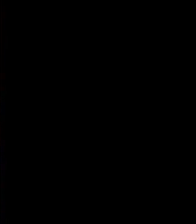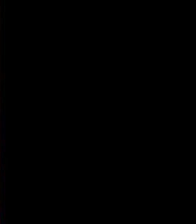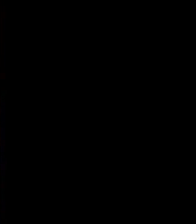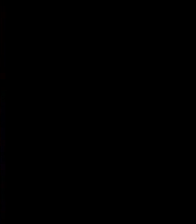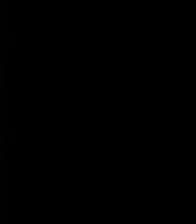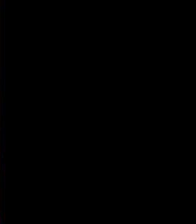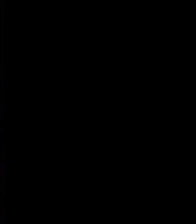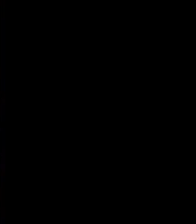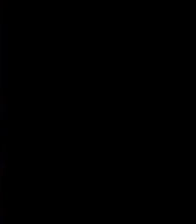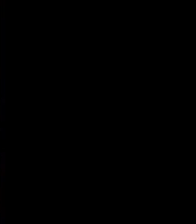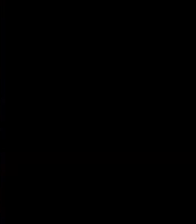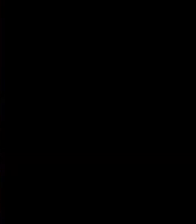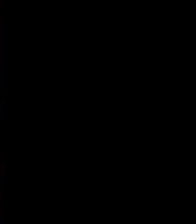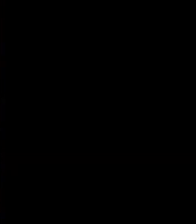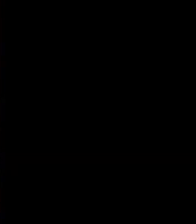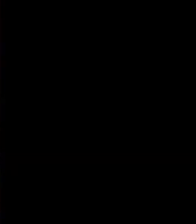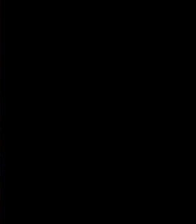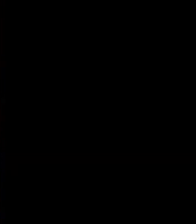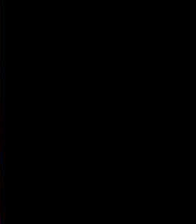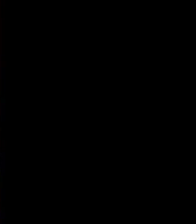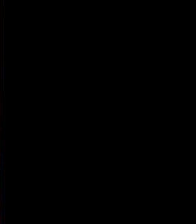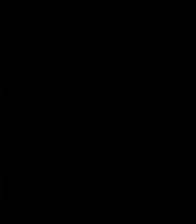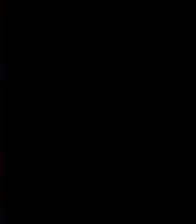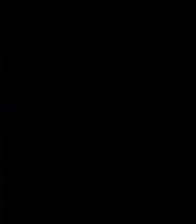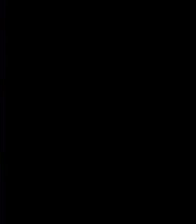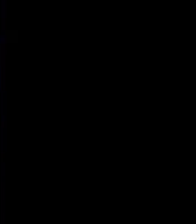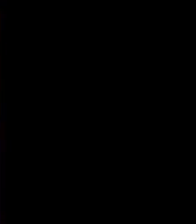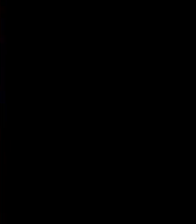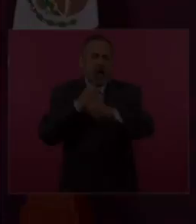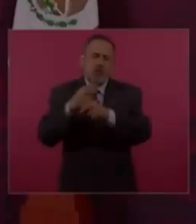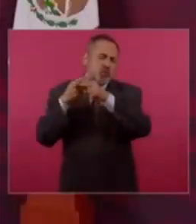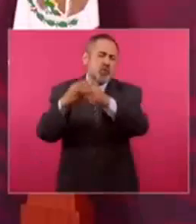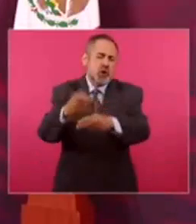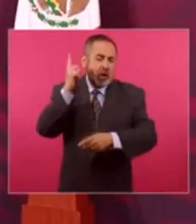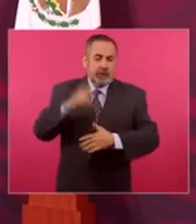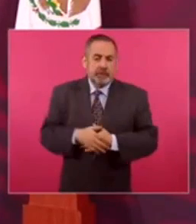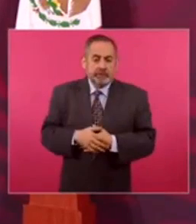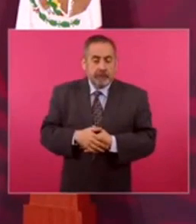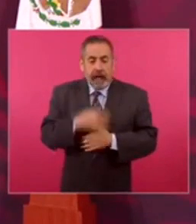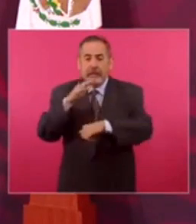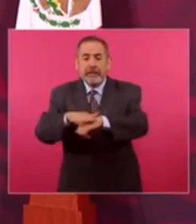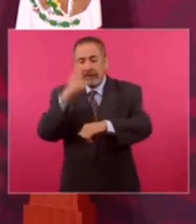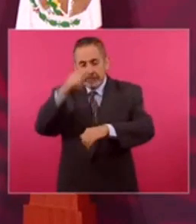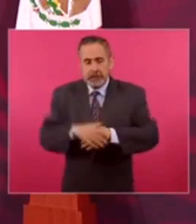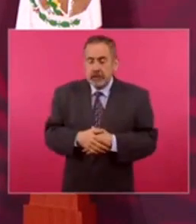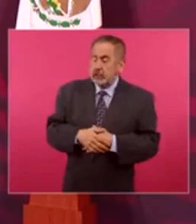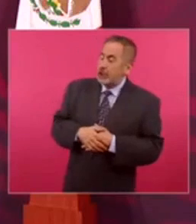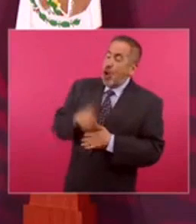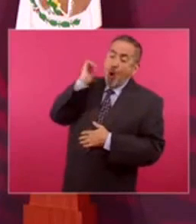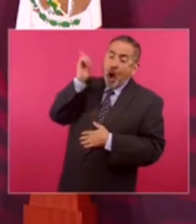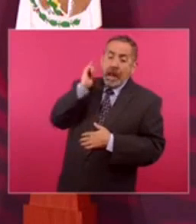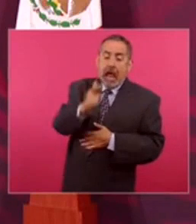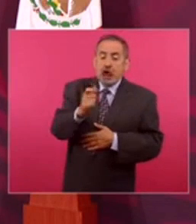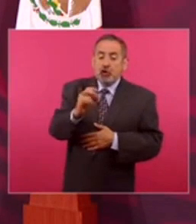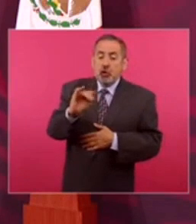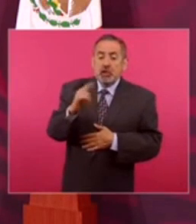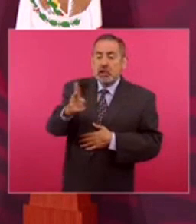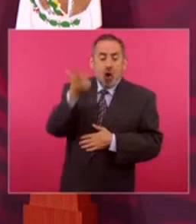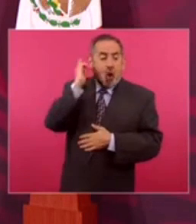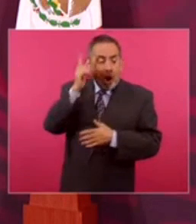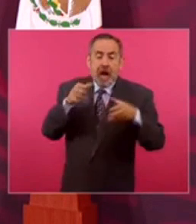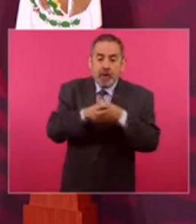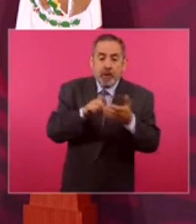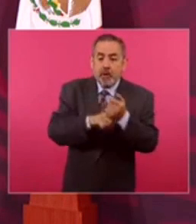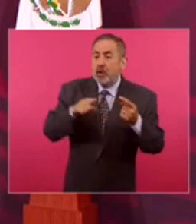las acciones para que esta pensión sea universal Ojalá eso de que los